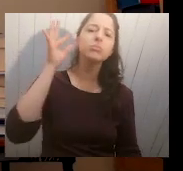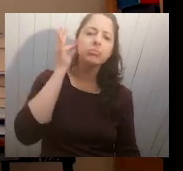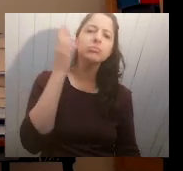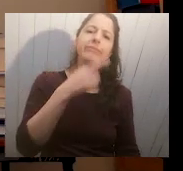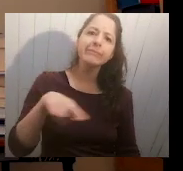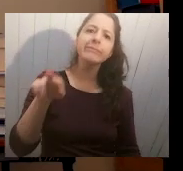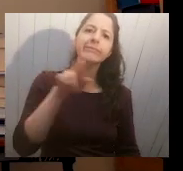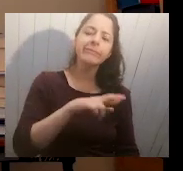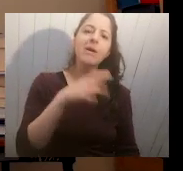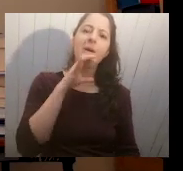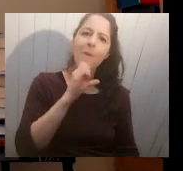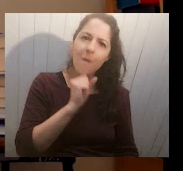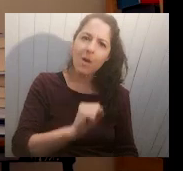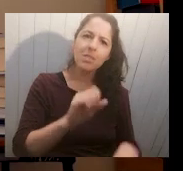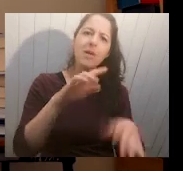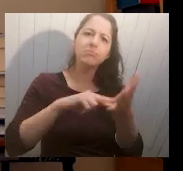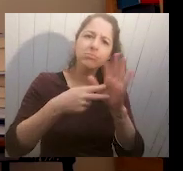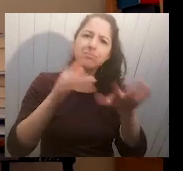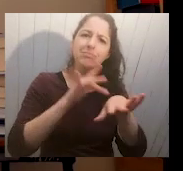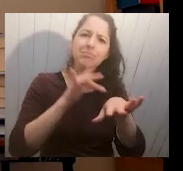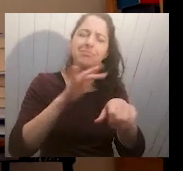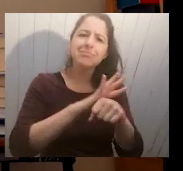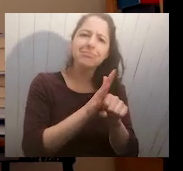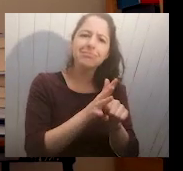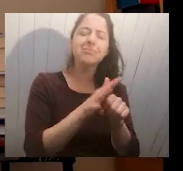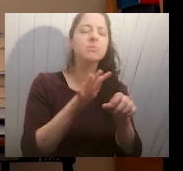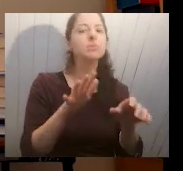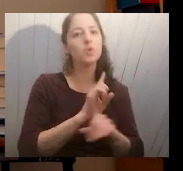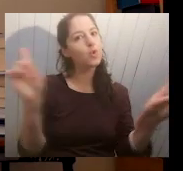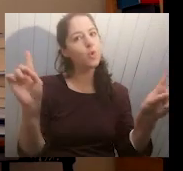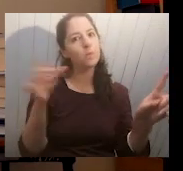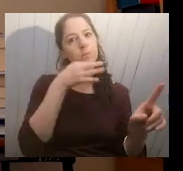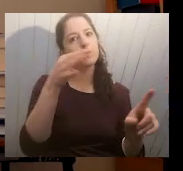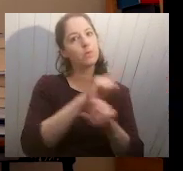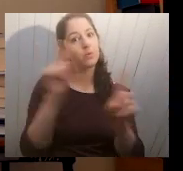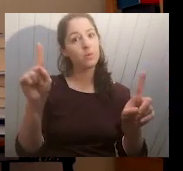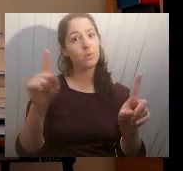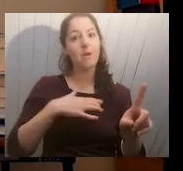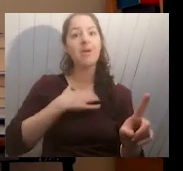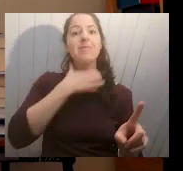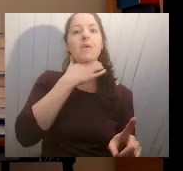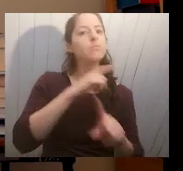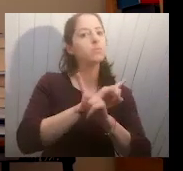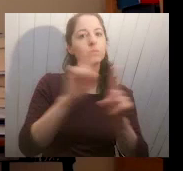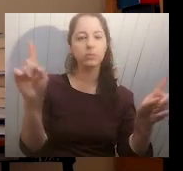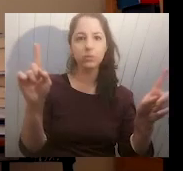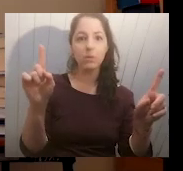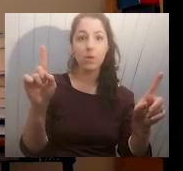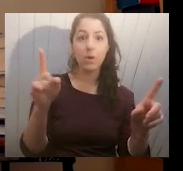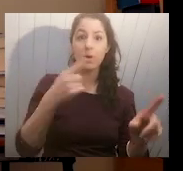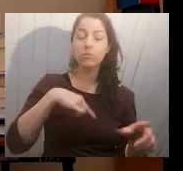una vez más, quienes sostengamos esta crisis con nuestras vidas. Les decimos que no queremos salir